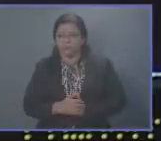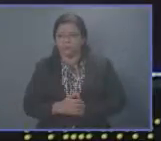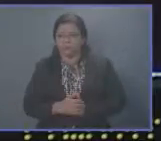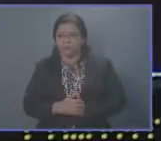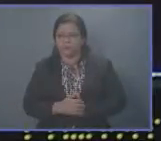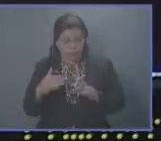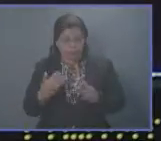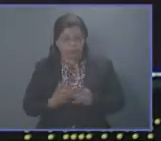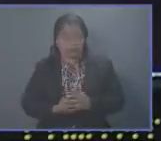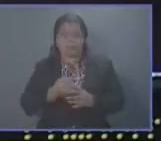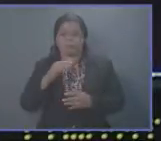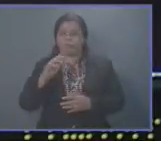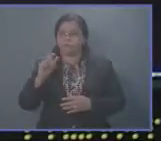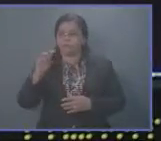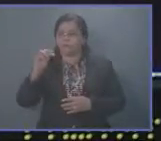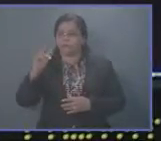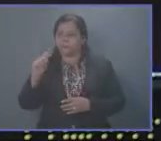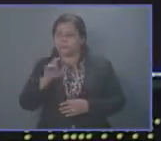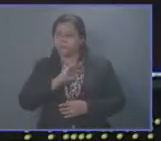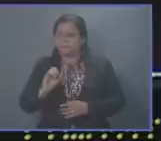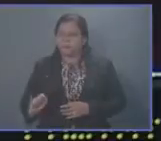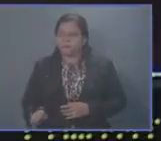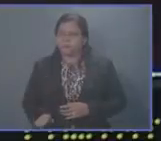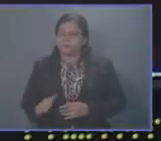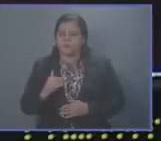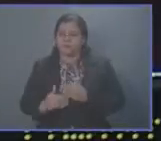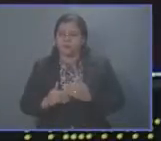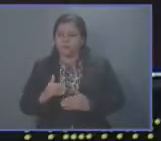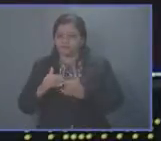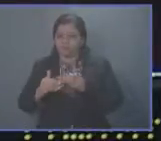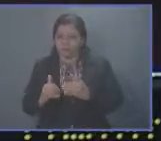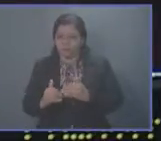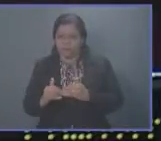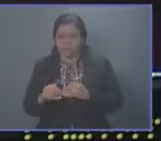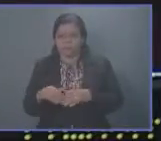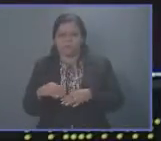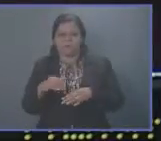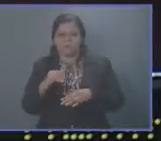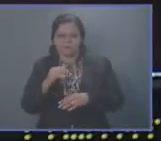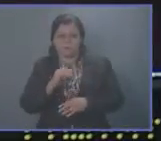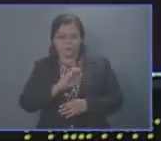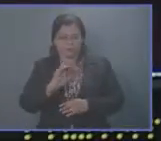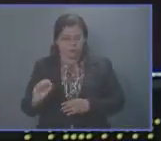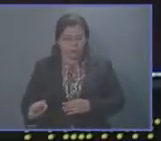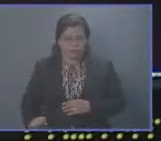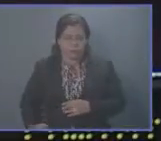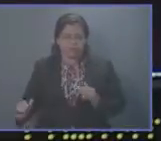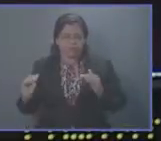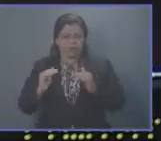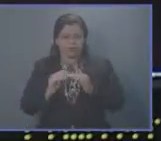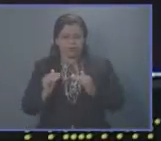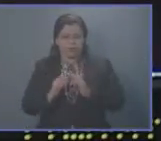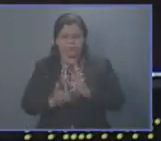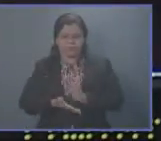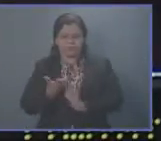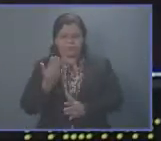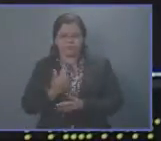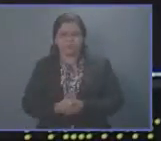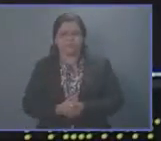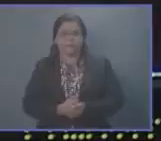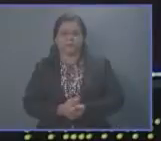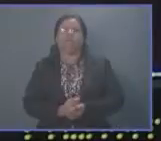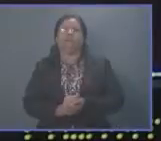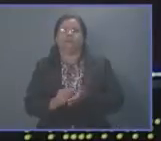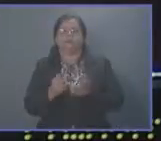Cámara Salvadoreña de Productores de Calzado y Productos Afines, CALSAES, Asociación Salvadoreña de